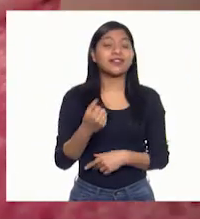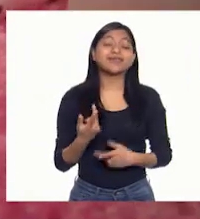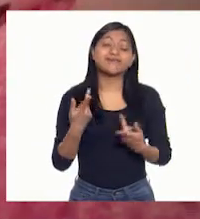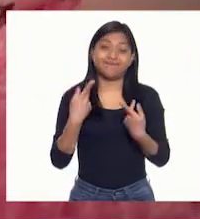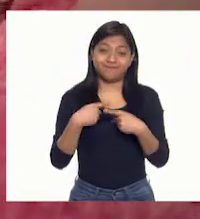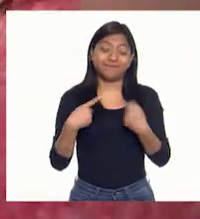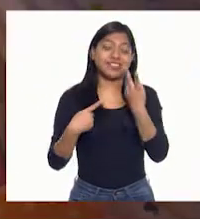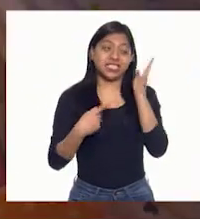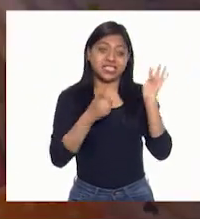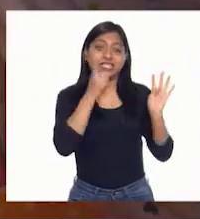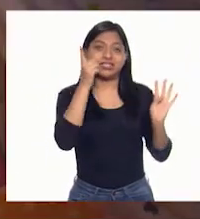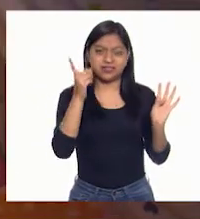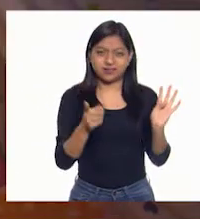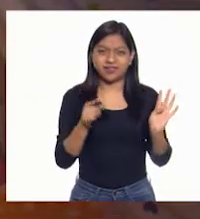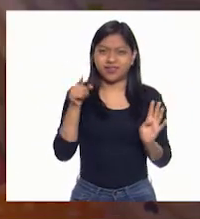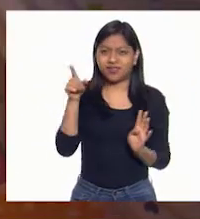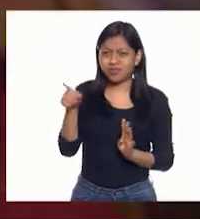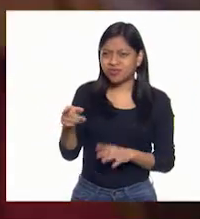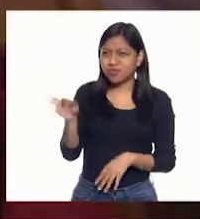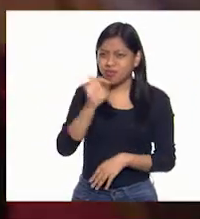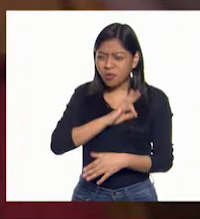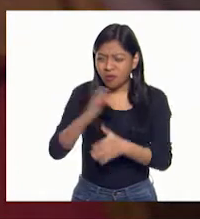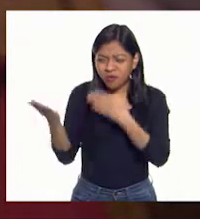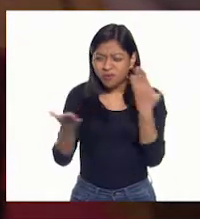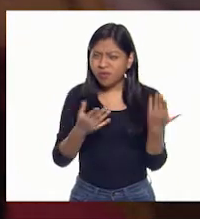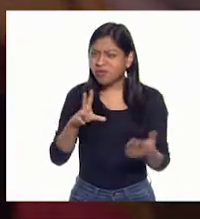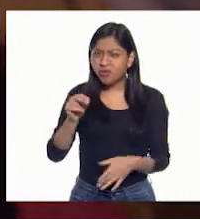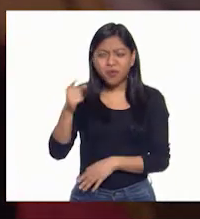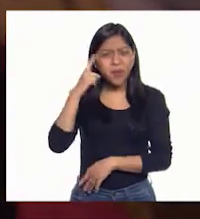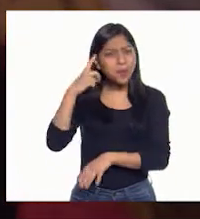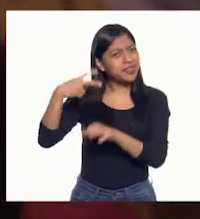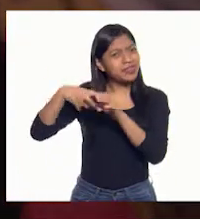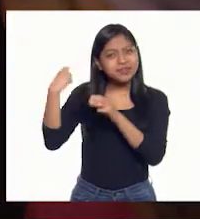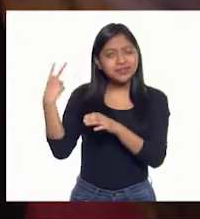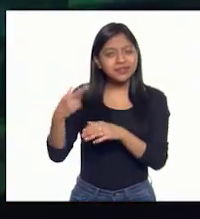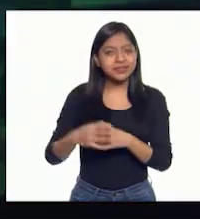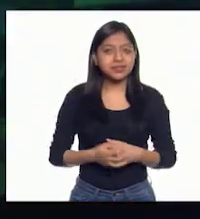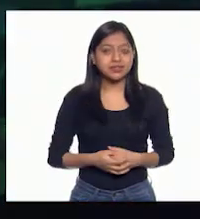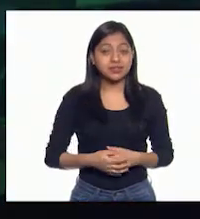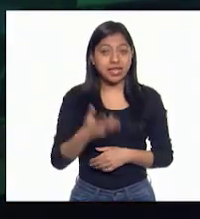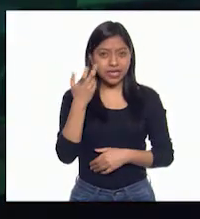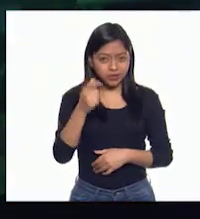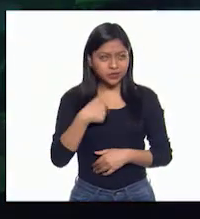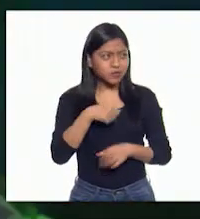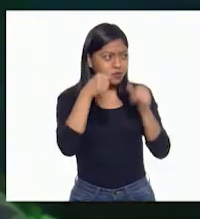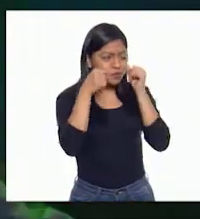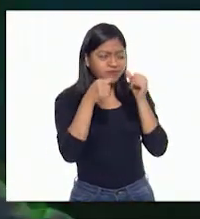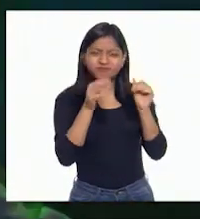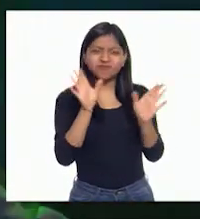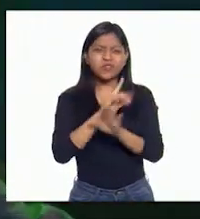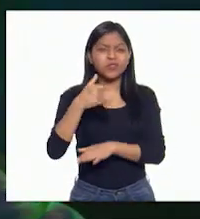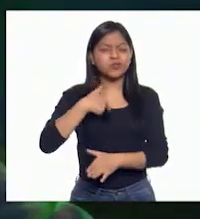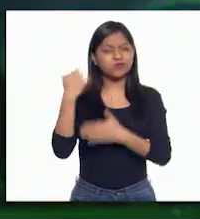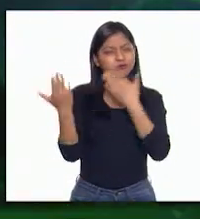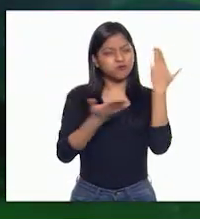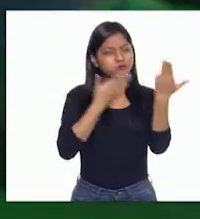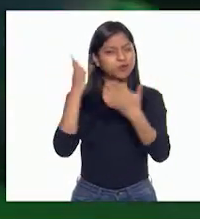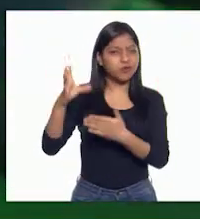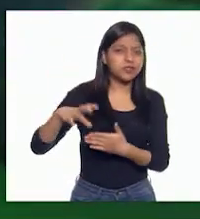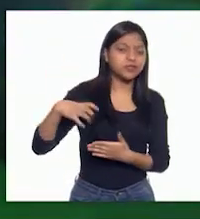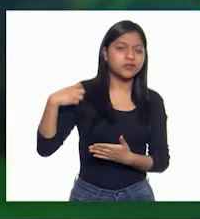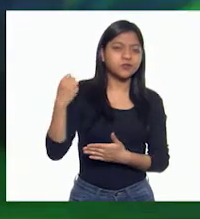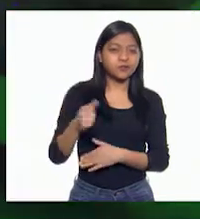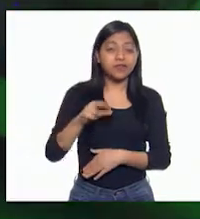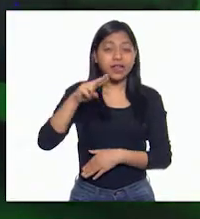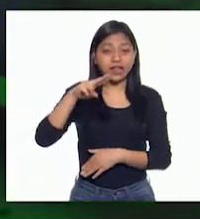veces la gente me dijera, las niñas no pueden, son cabezas huecas. Esas voces me retaron para estudiar y trabajar en crear algo